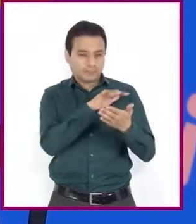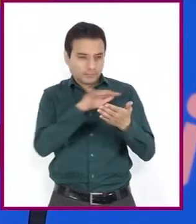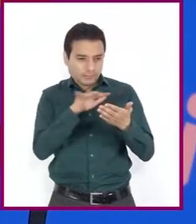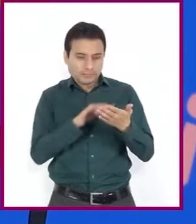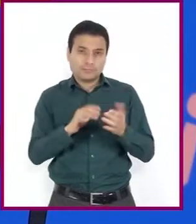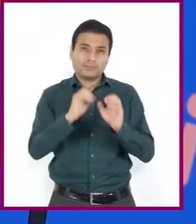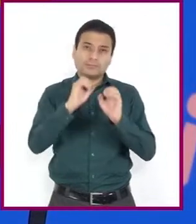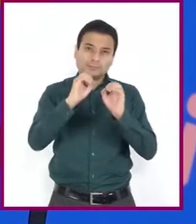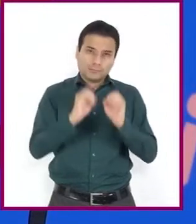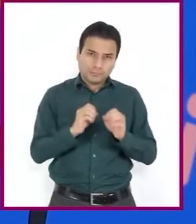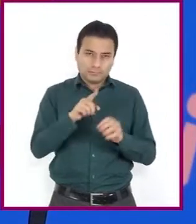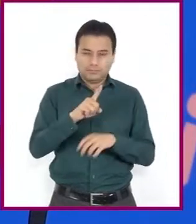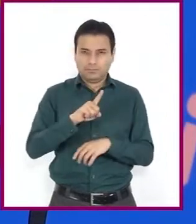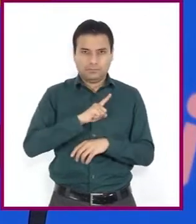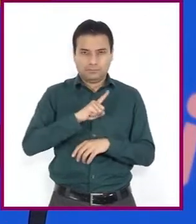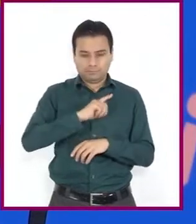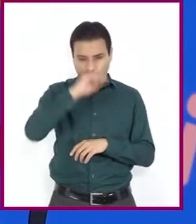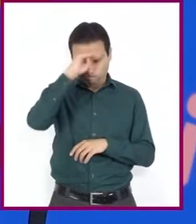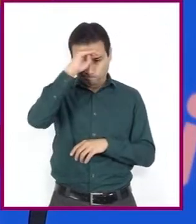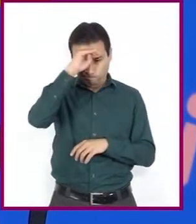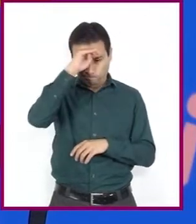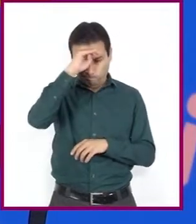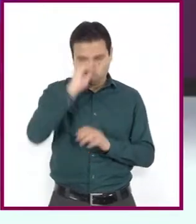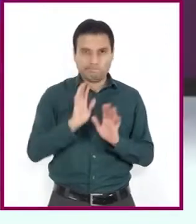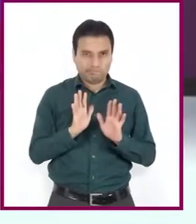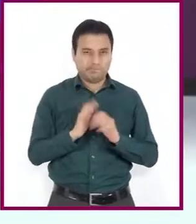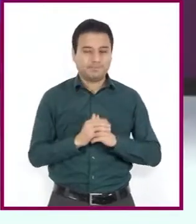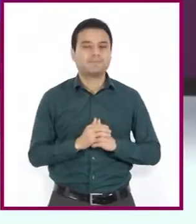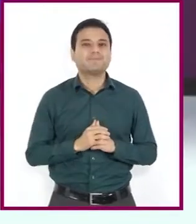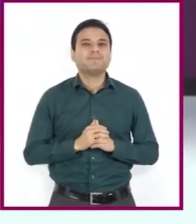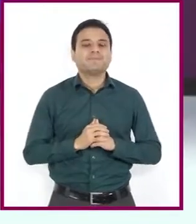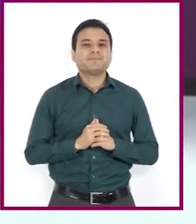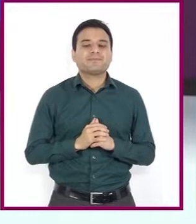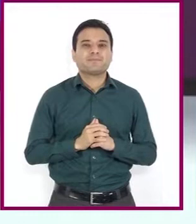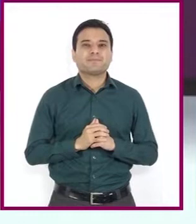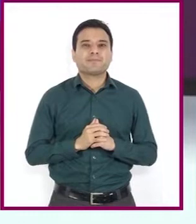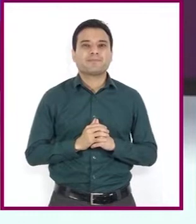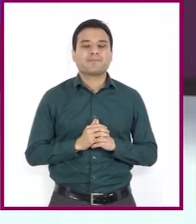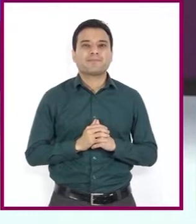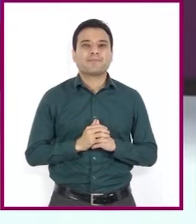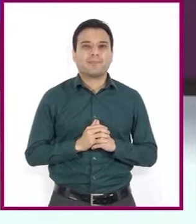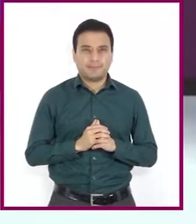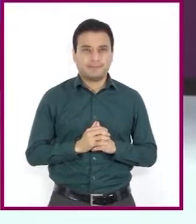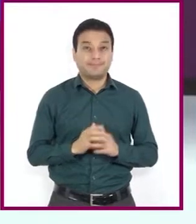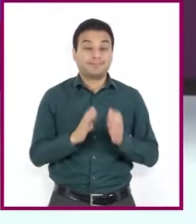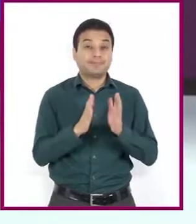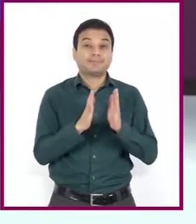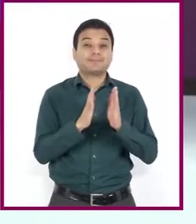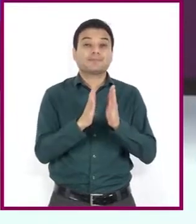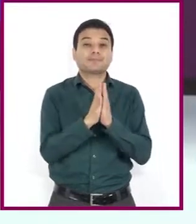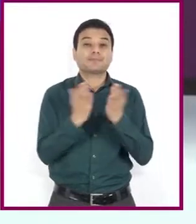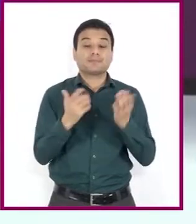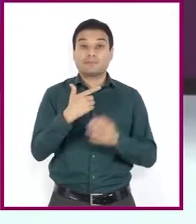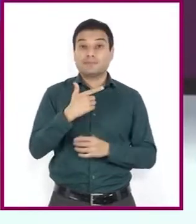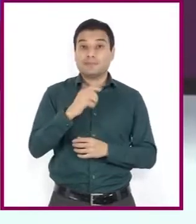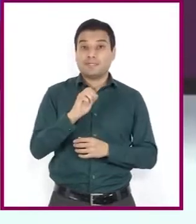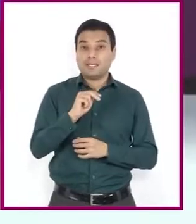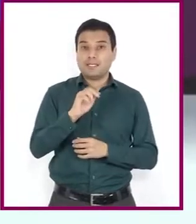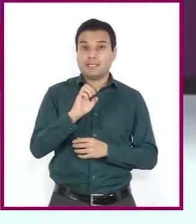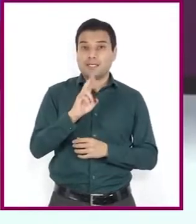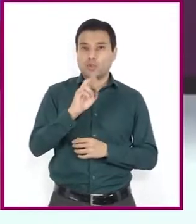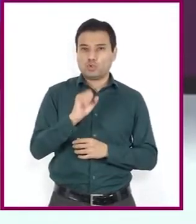reflexionar en torno a los retos propuestos. Leer un subgénero narrativo conlleva distinguir